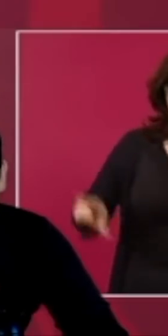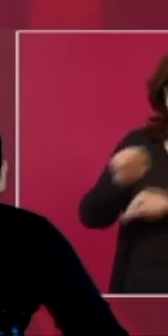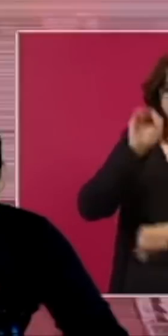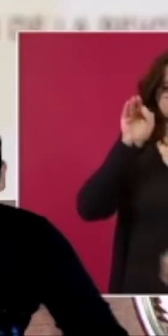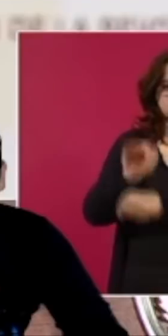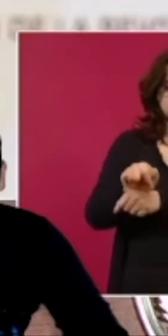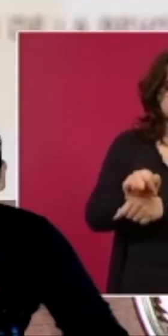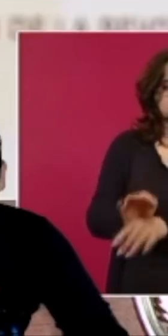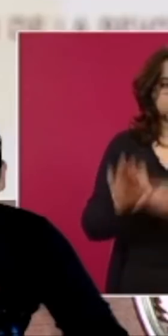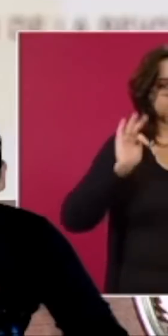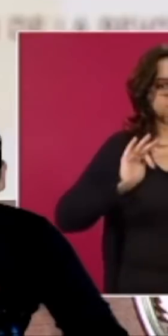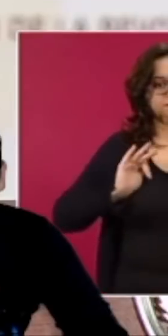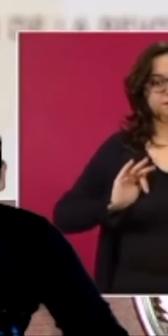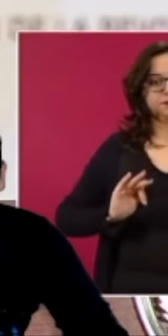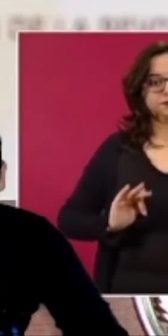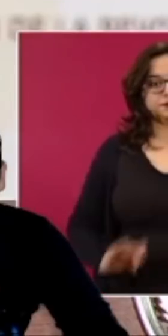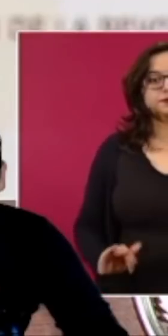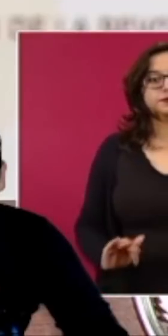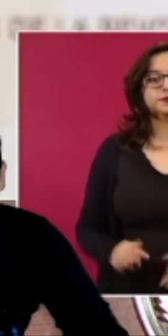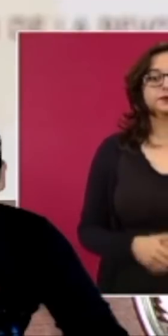el desarrollo del país,